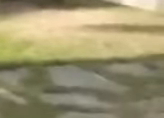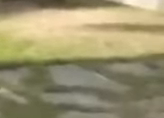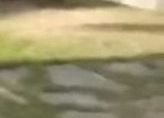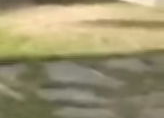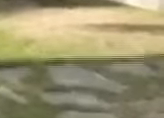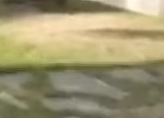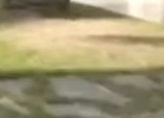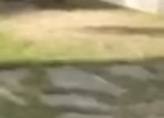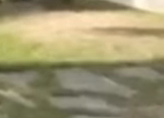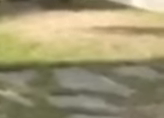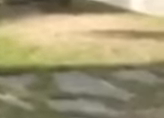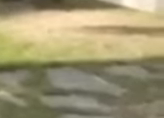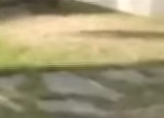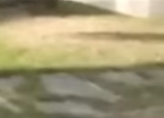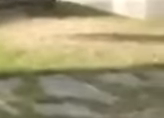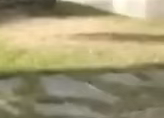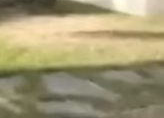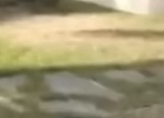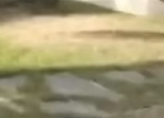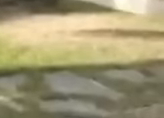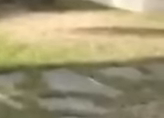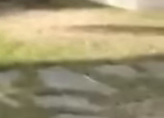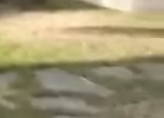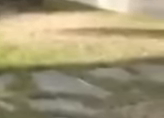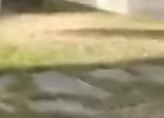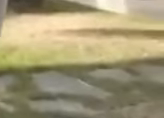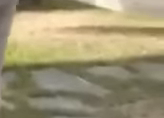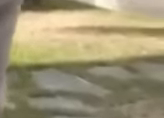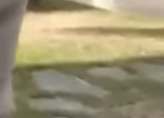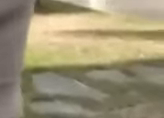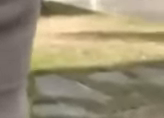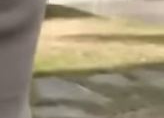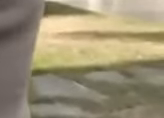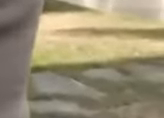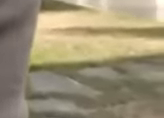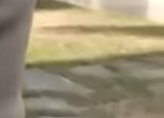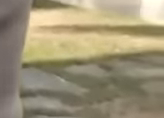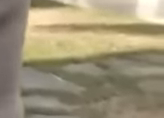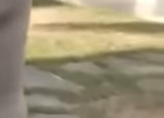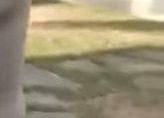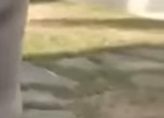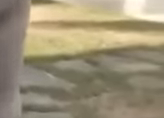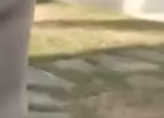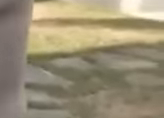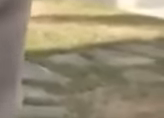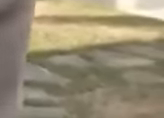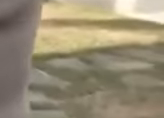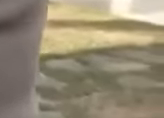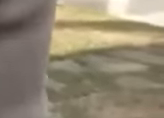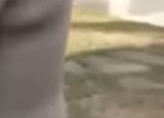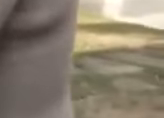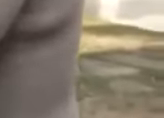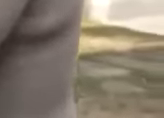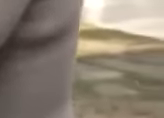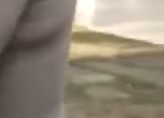pues el gobierno norteamericano en cuanto a la reimposición de sanciones y castigos a nuestro pueblo a través de